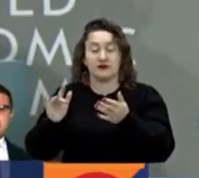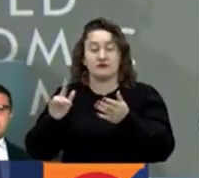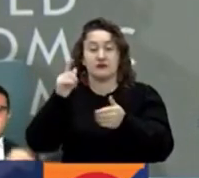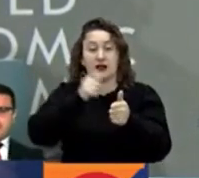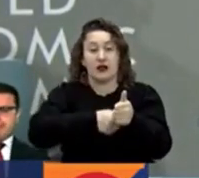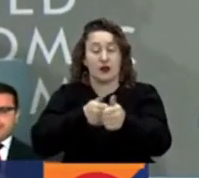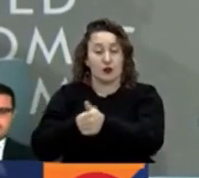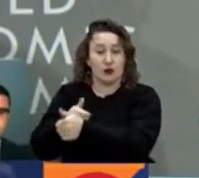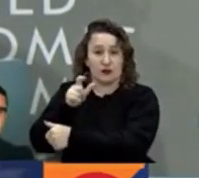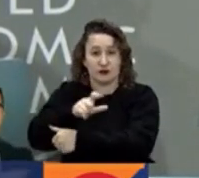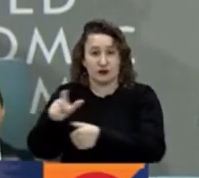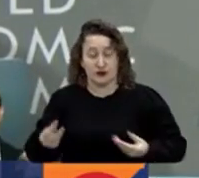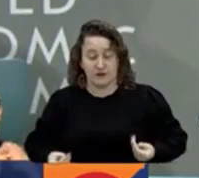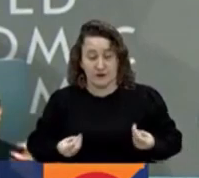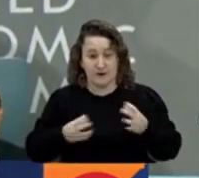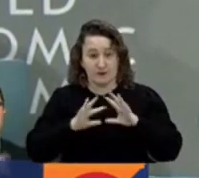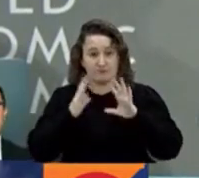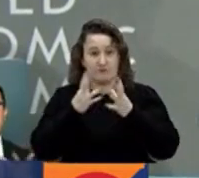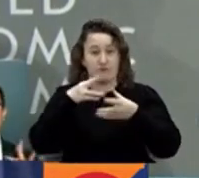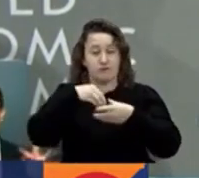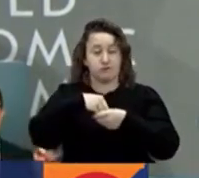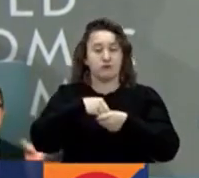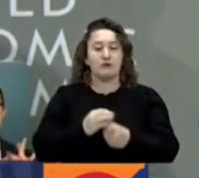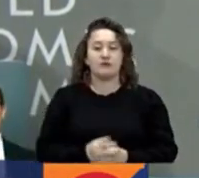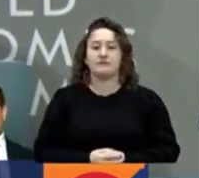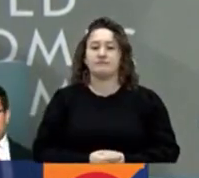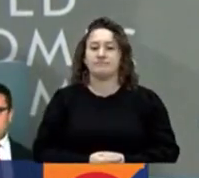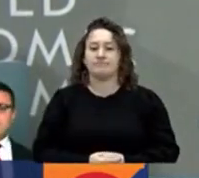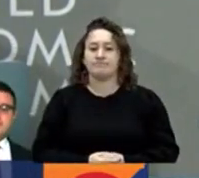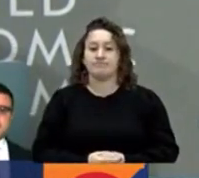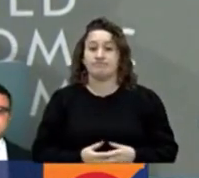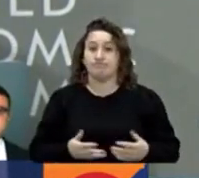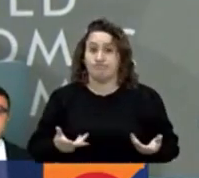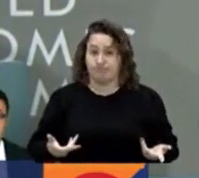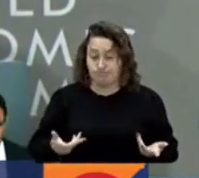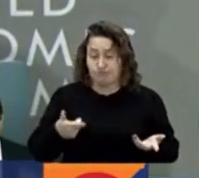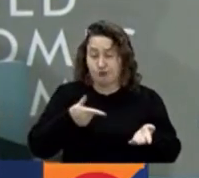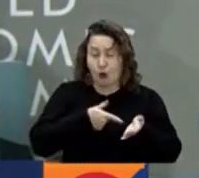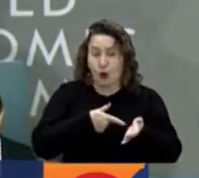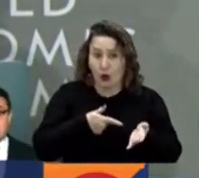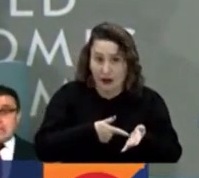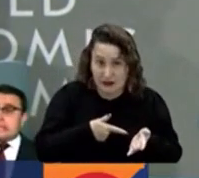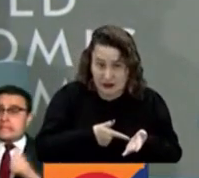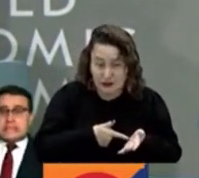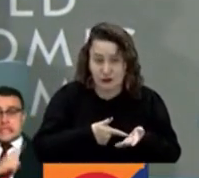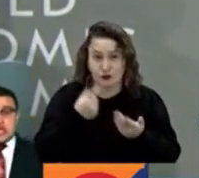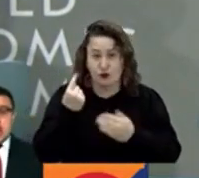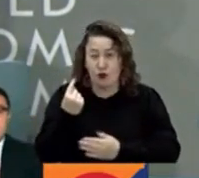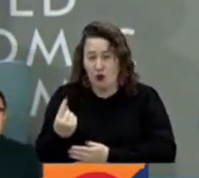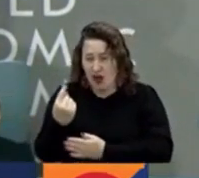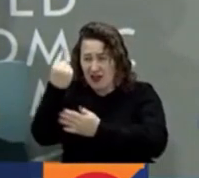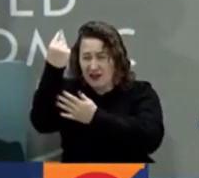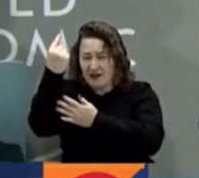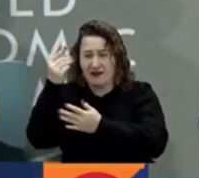Tierra. Por eso, a pesar de los discursos y la retórica política,